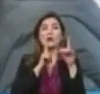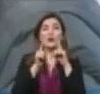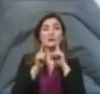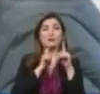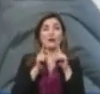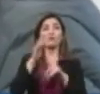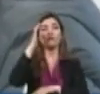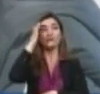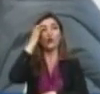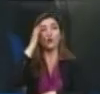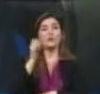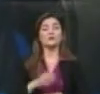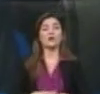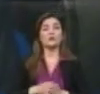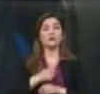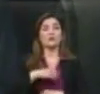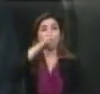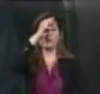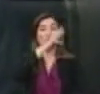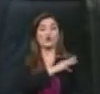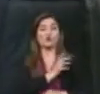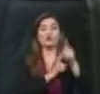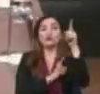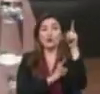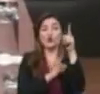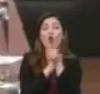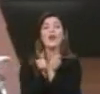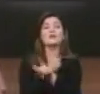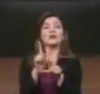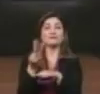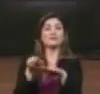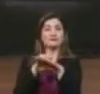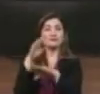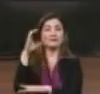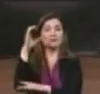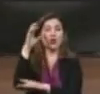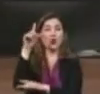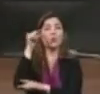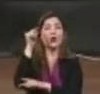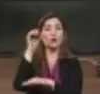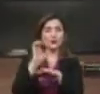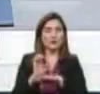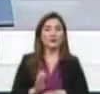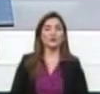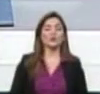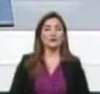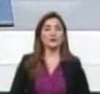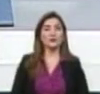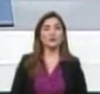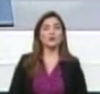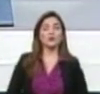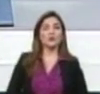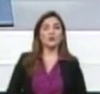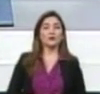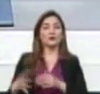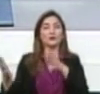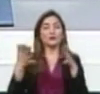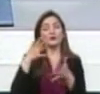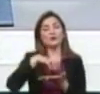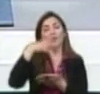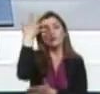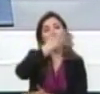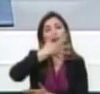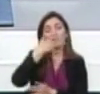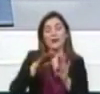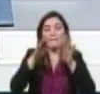guerrilleros del Ejército de Liberación Nacional y el gobierno colombiano. En Quito, Freddy Paredes, 24 horas. En Esmeralda se realizó la mesa